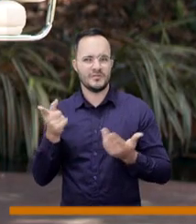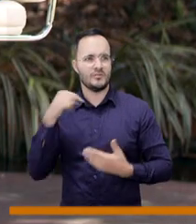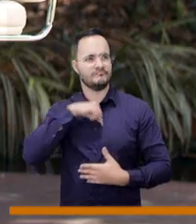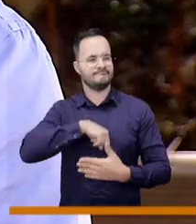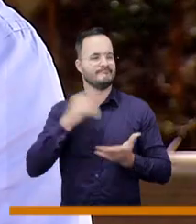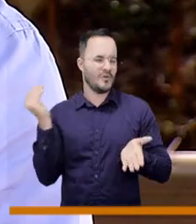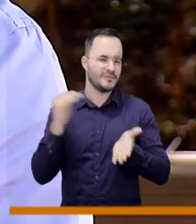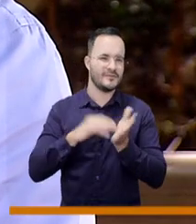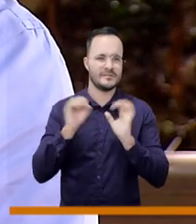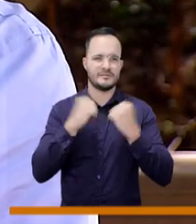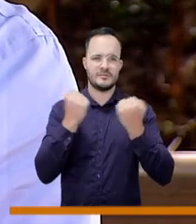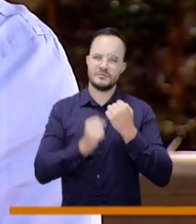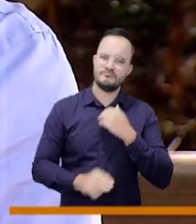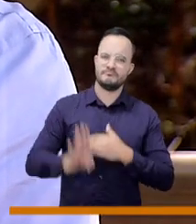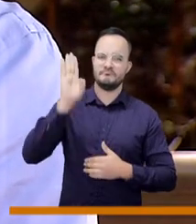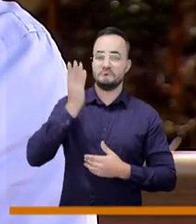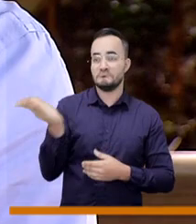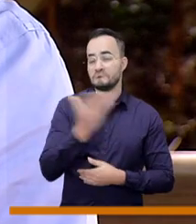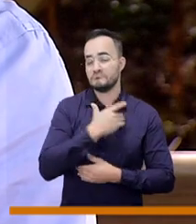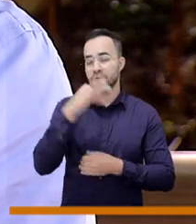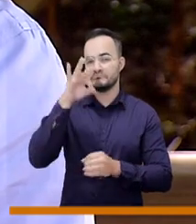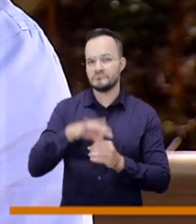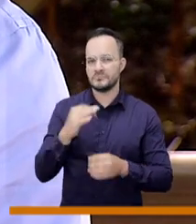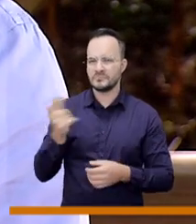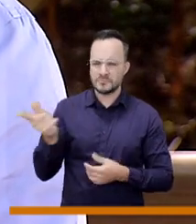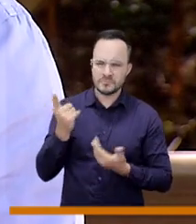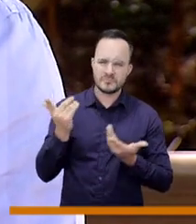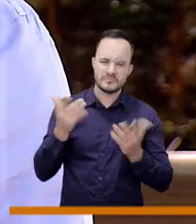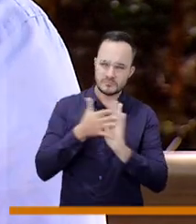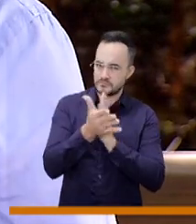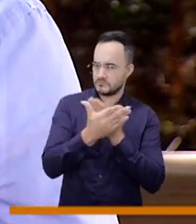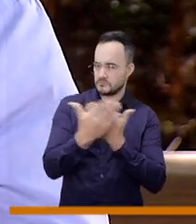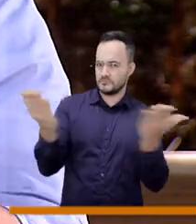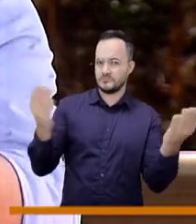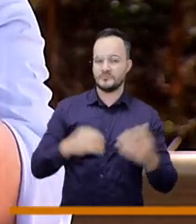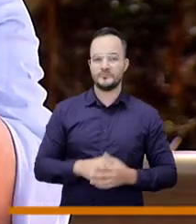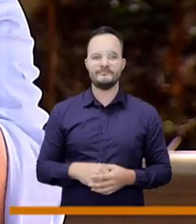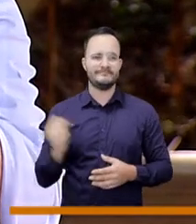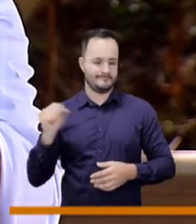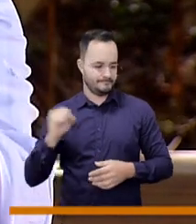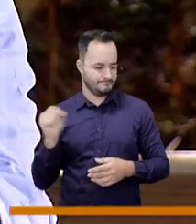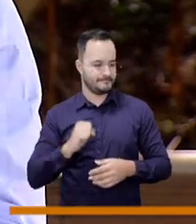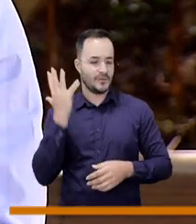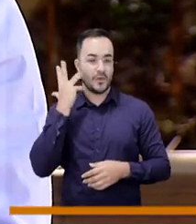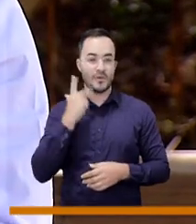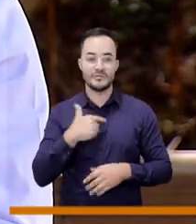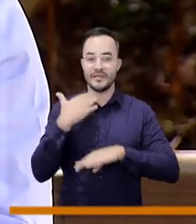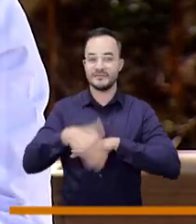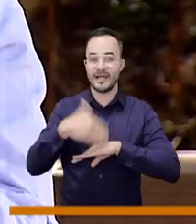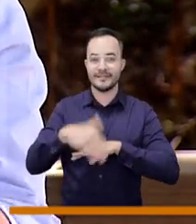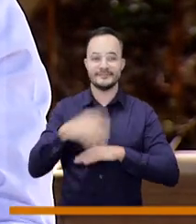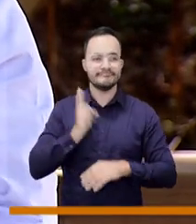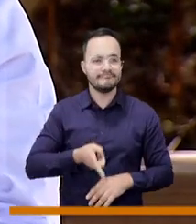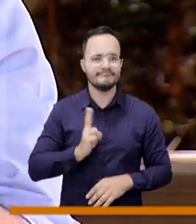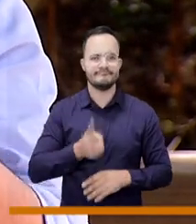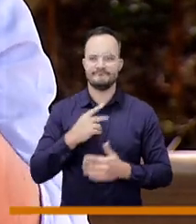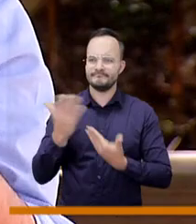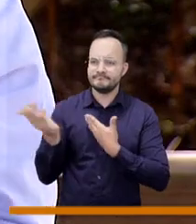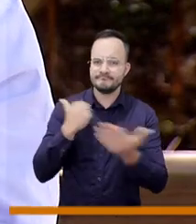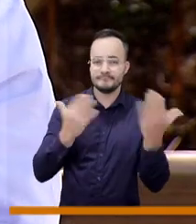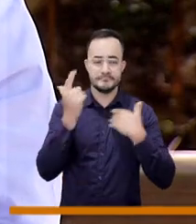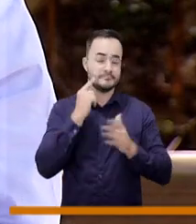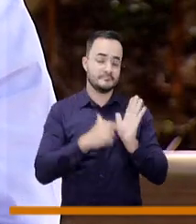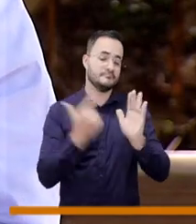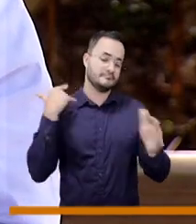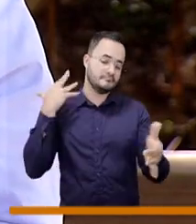a poner nuevamente su nombre a consideración de los ciudadanos medellinenses. Caterine, todos los días en la calle contándole a la gente qué